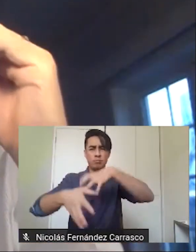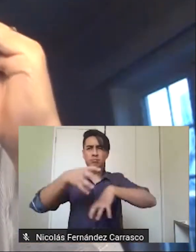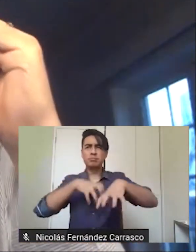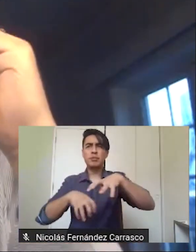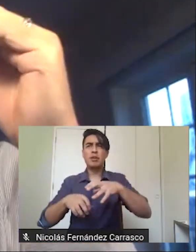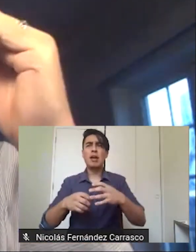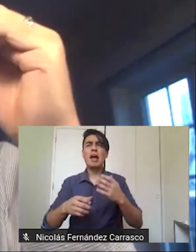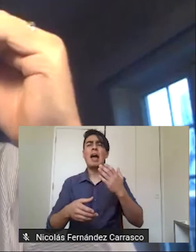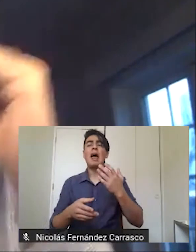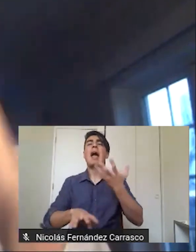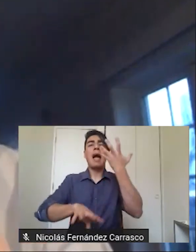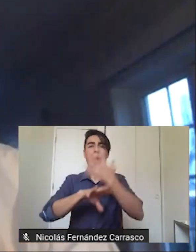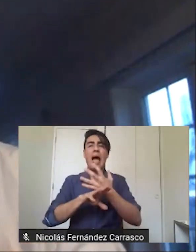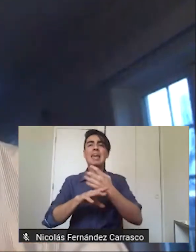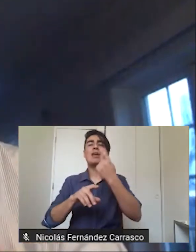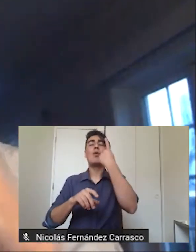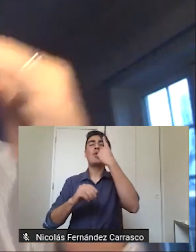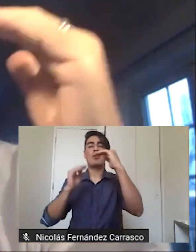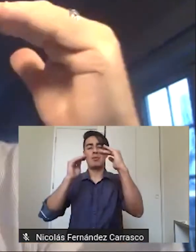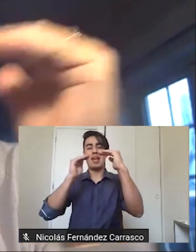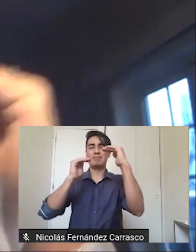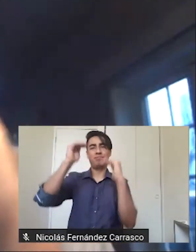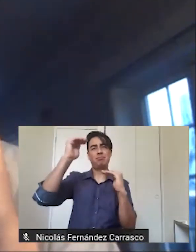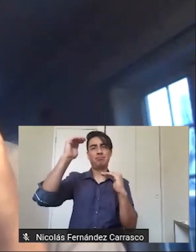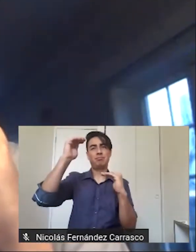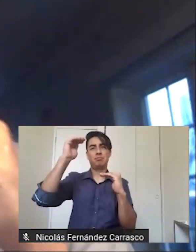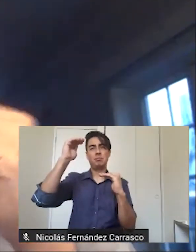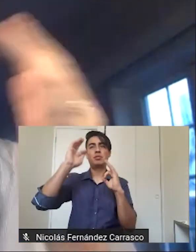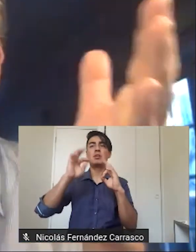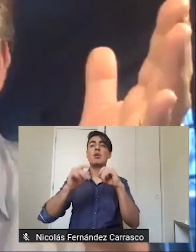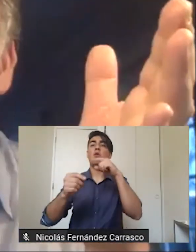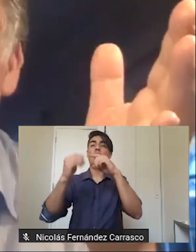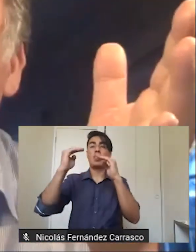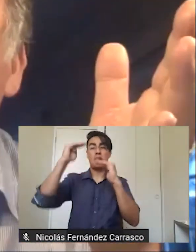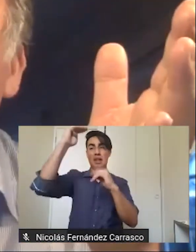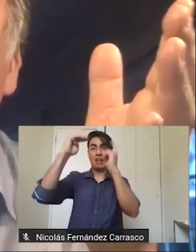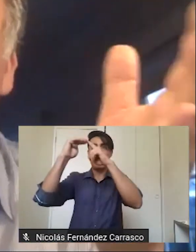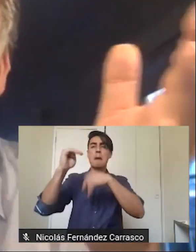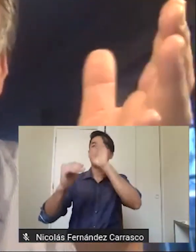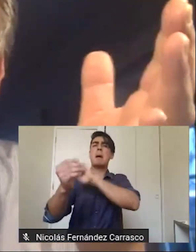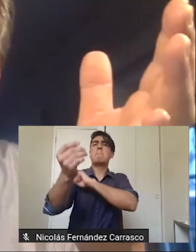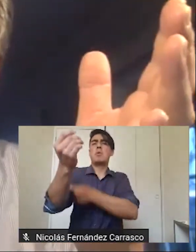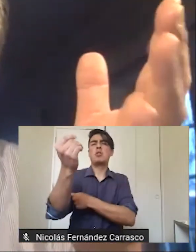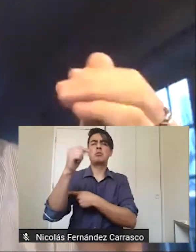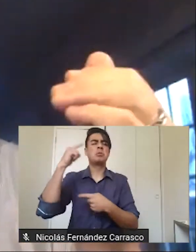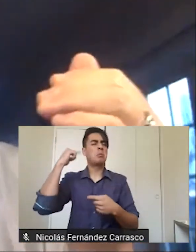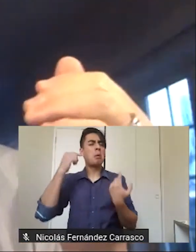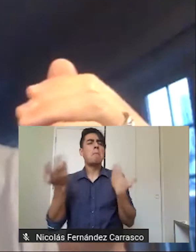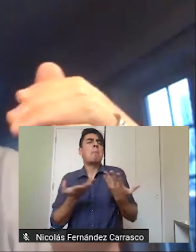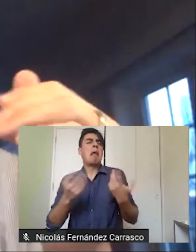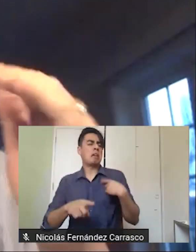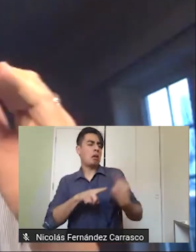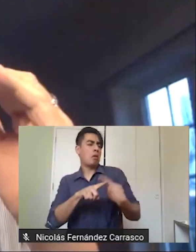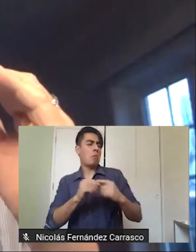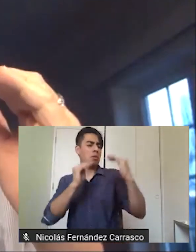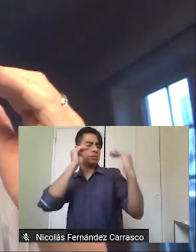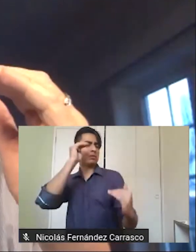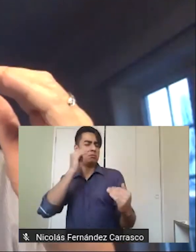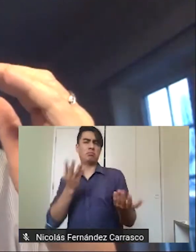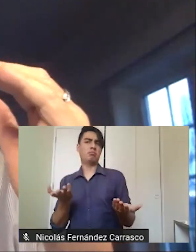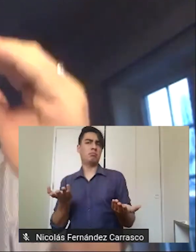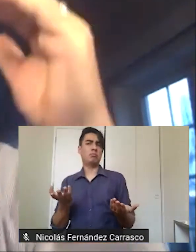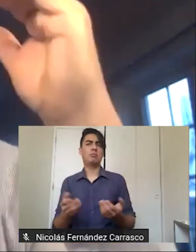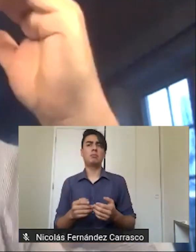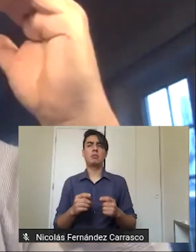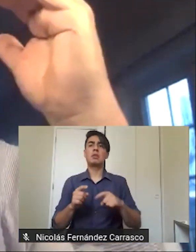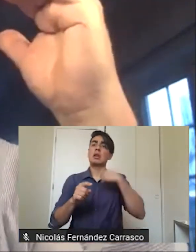Alguien tiene más poder que el otro. Y el que tiene poder va a decir, ¿para qué voy a escucharte si no me sirve? Y el que no tiene poder